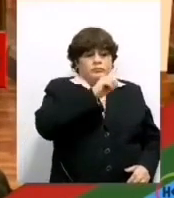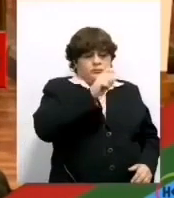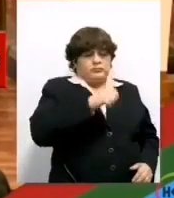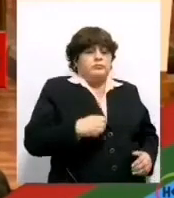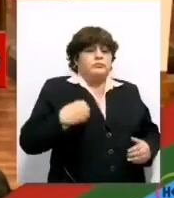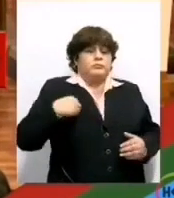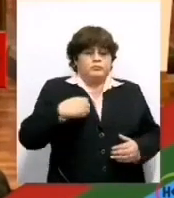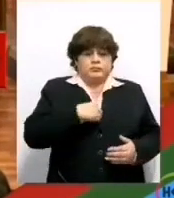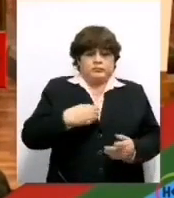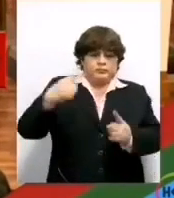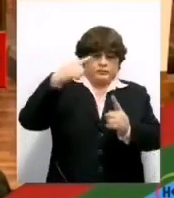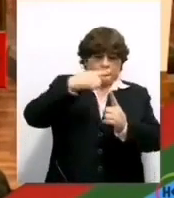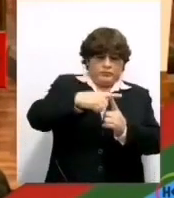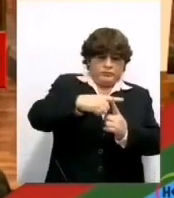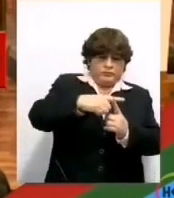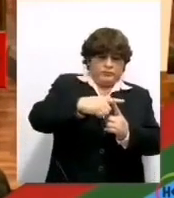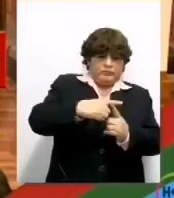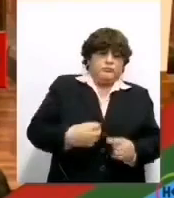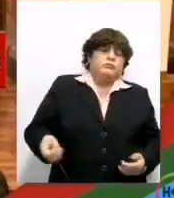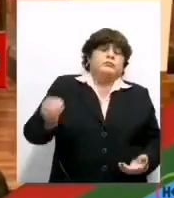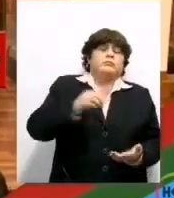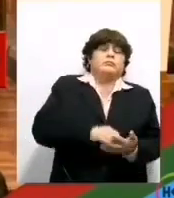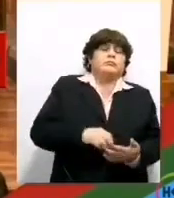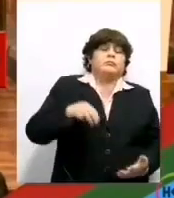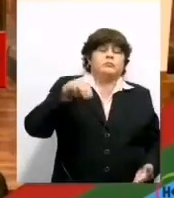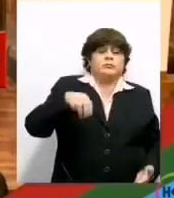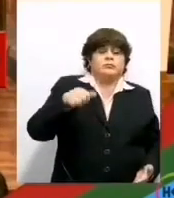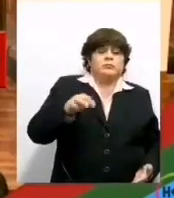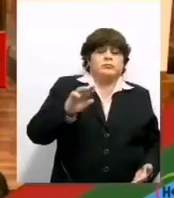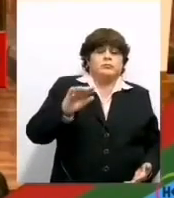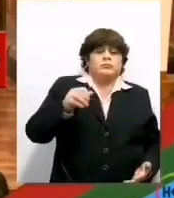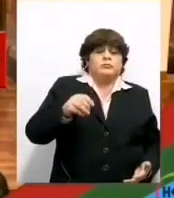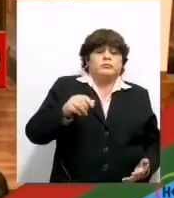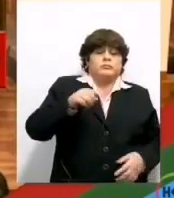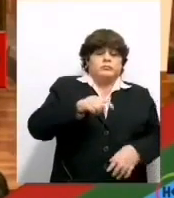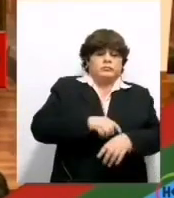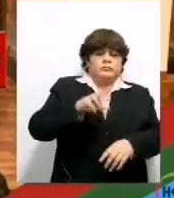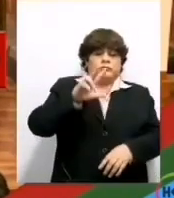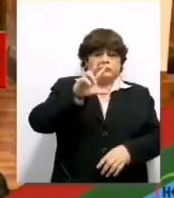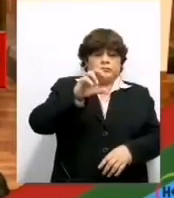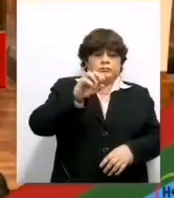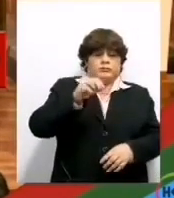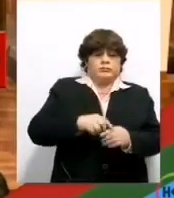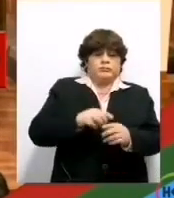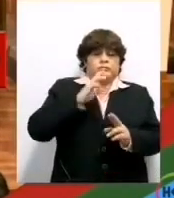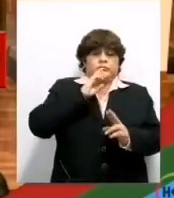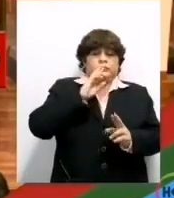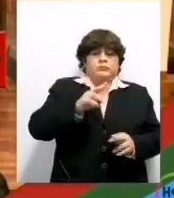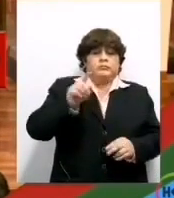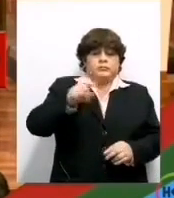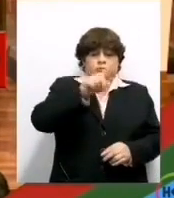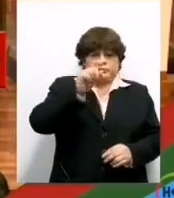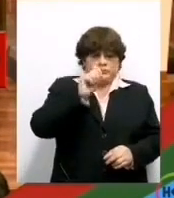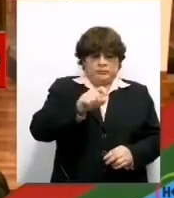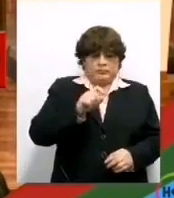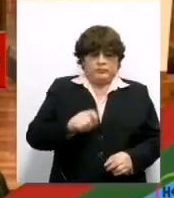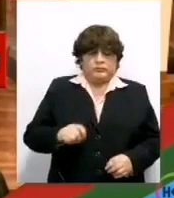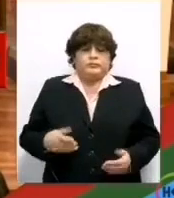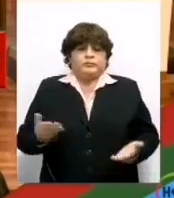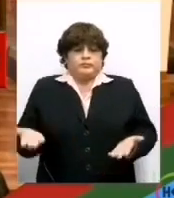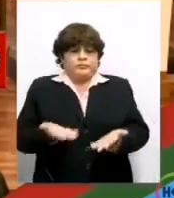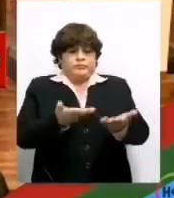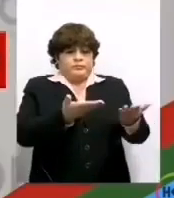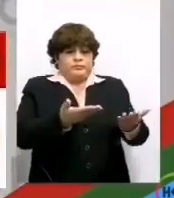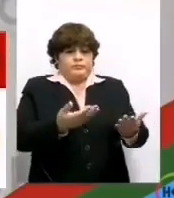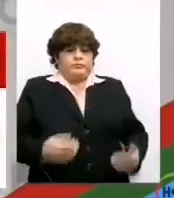del movimiento súmate el señor Marino lavado señor Acuña tiene 30 segundos para formular su pregunta adelante